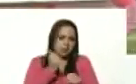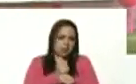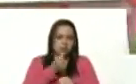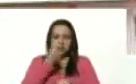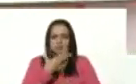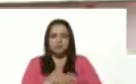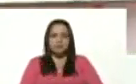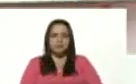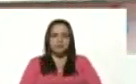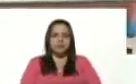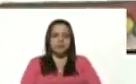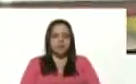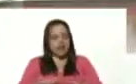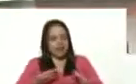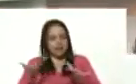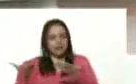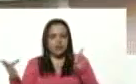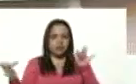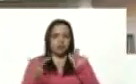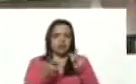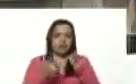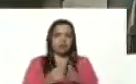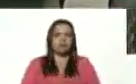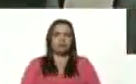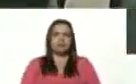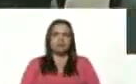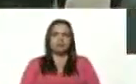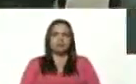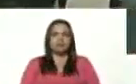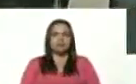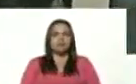presidente. Adelante.